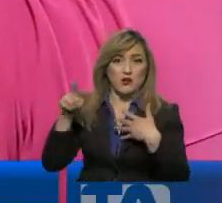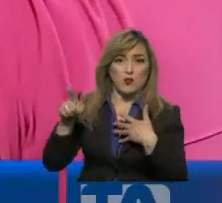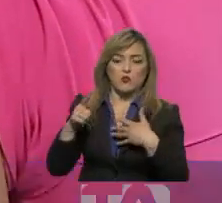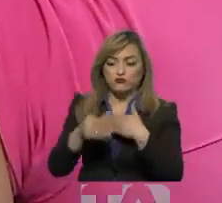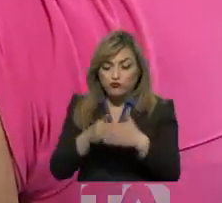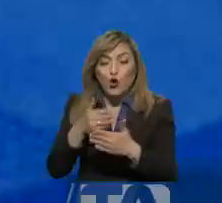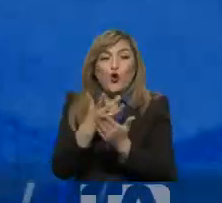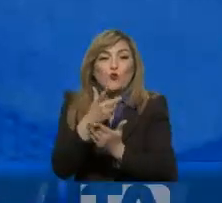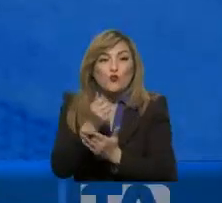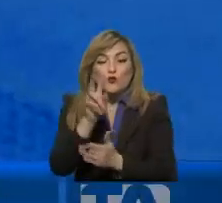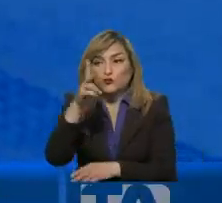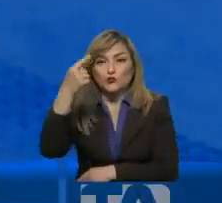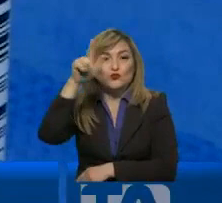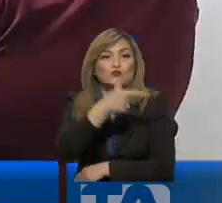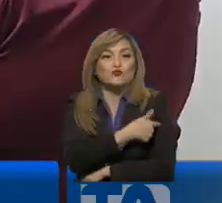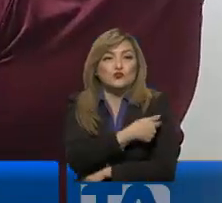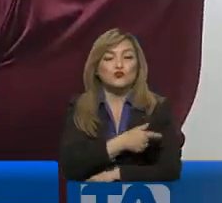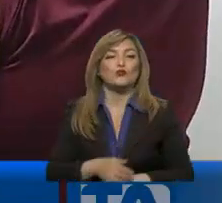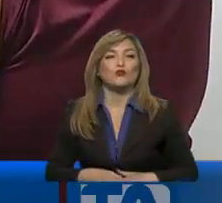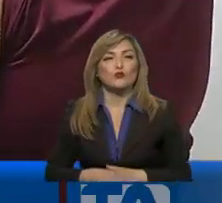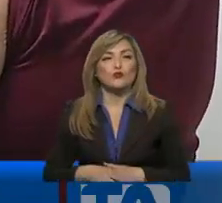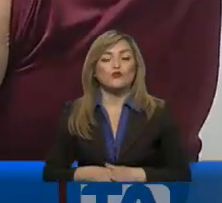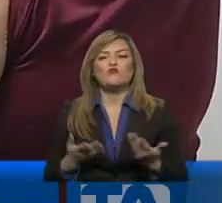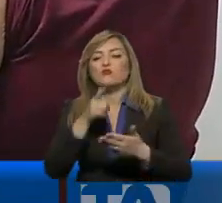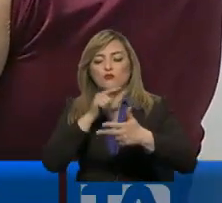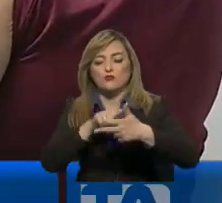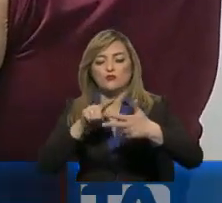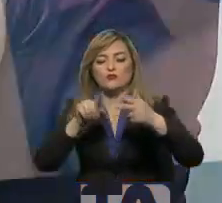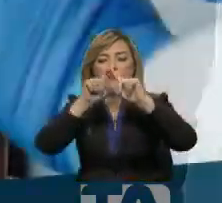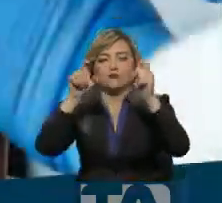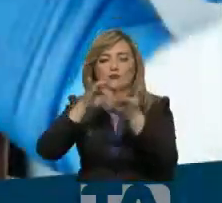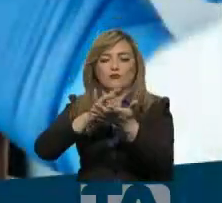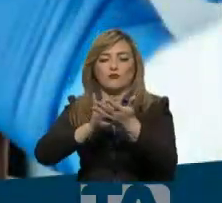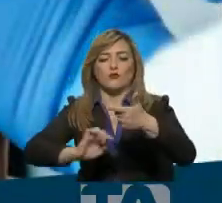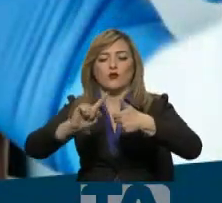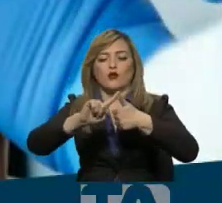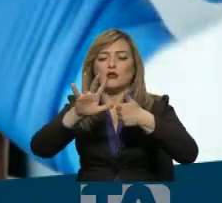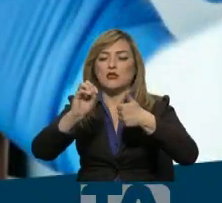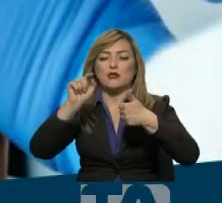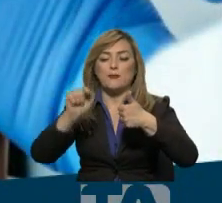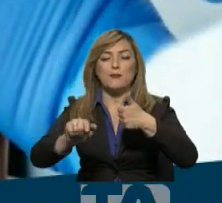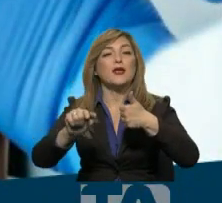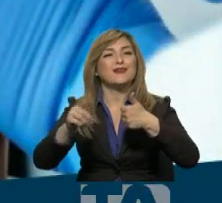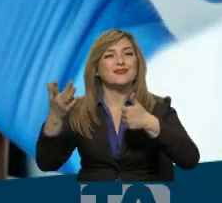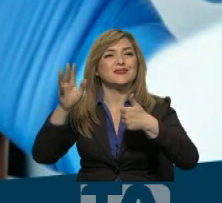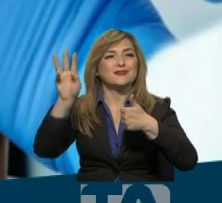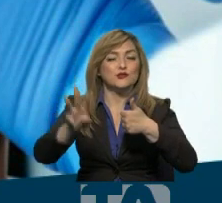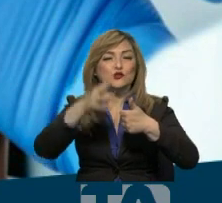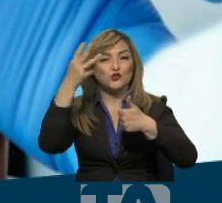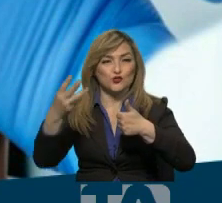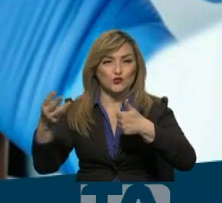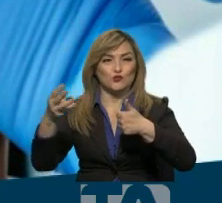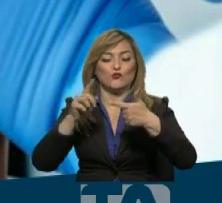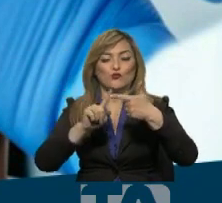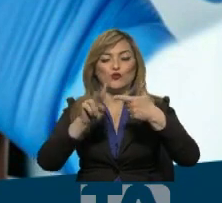negociaciones para la adquisición de 2 millones de vacunas. Se las comprará a 3 farmacéuticas. 500.000 dosis serán de la vacuna de Oxford